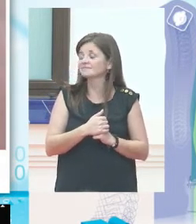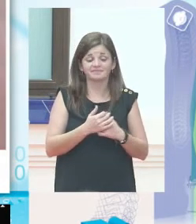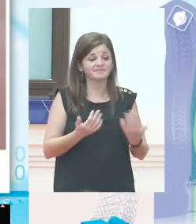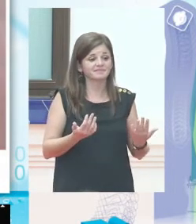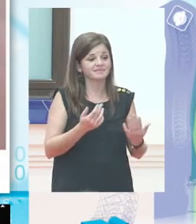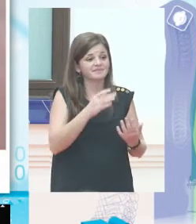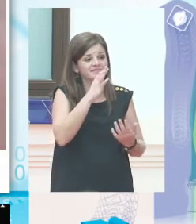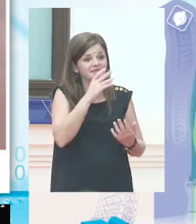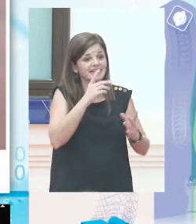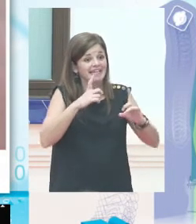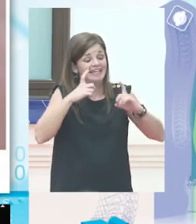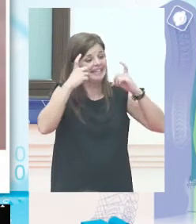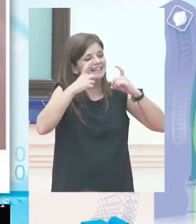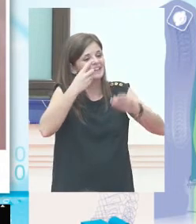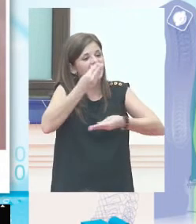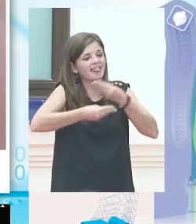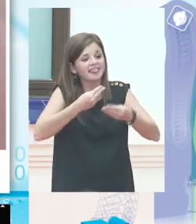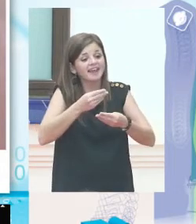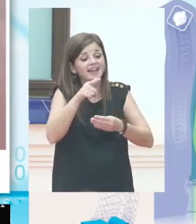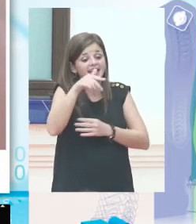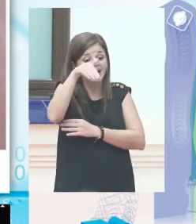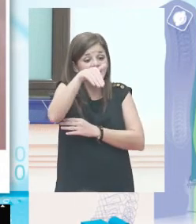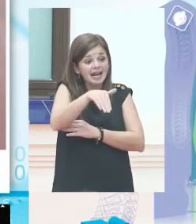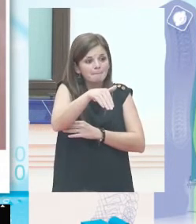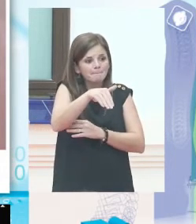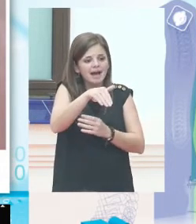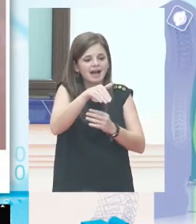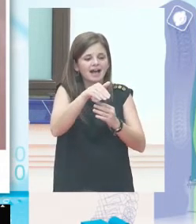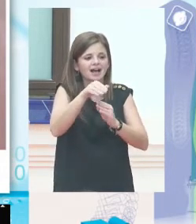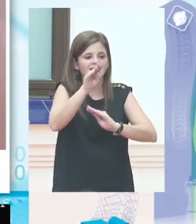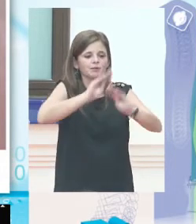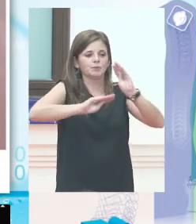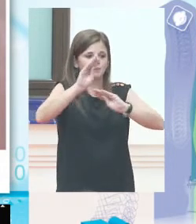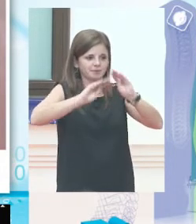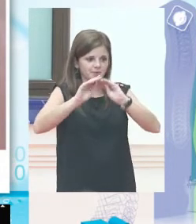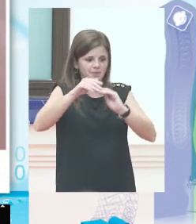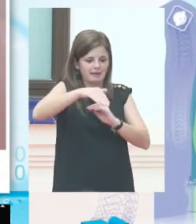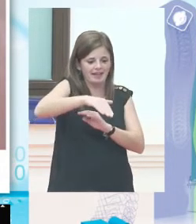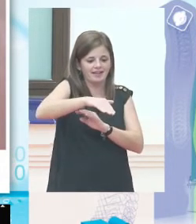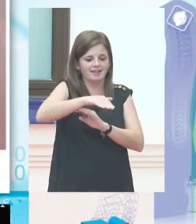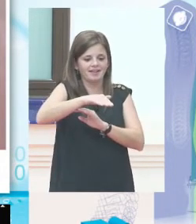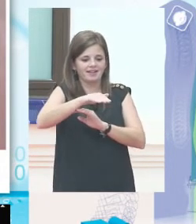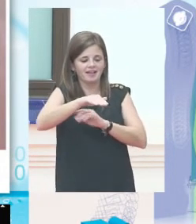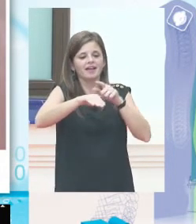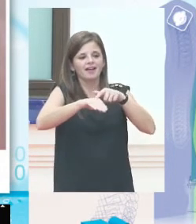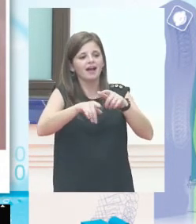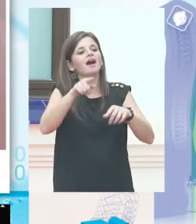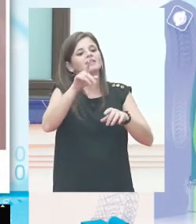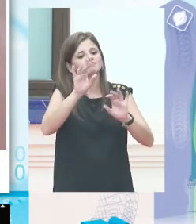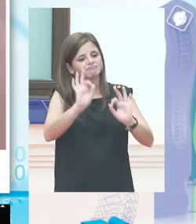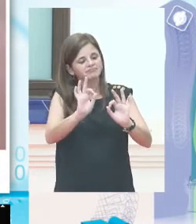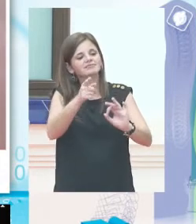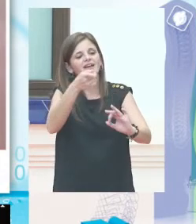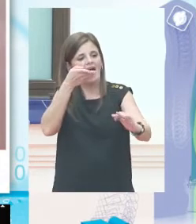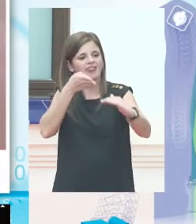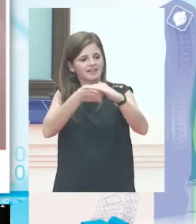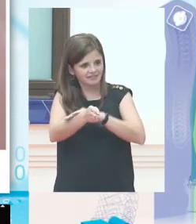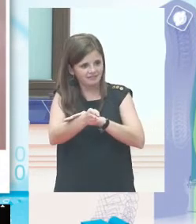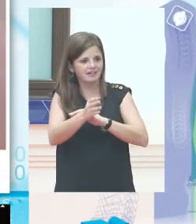intentar hacer pues es, bueno, modificar esa rampa para que tenga la accesibilidad la pendiente